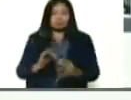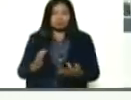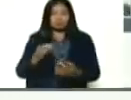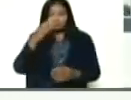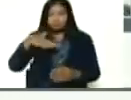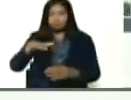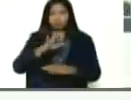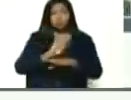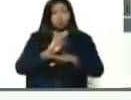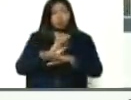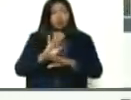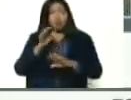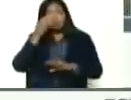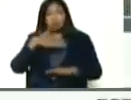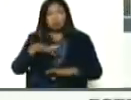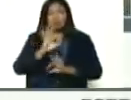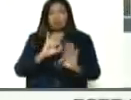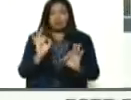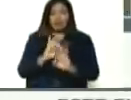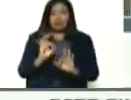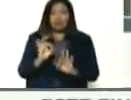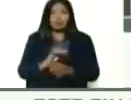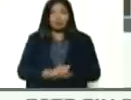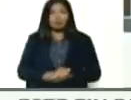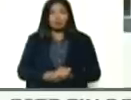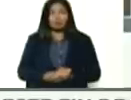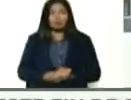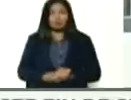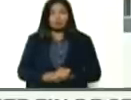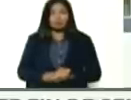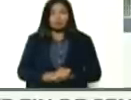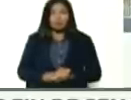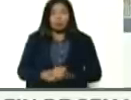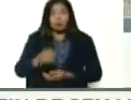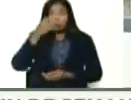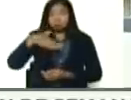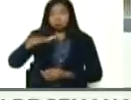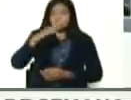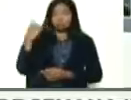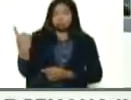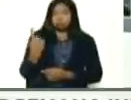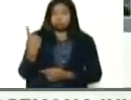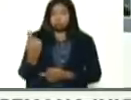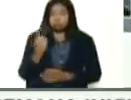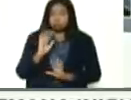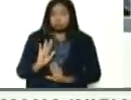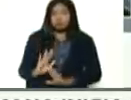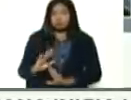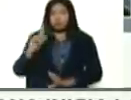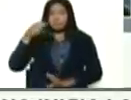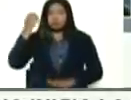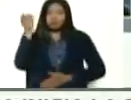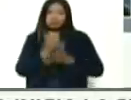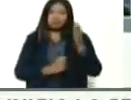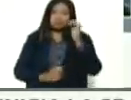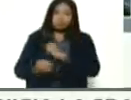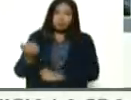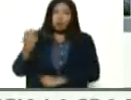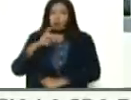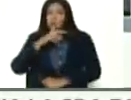el pueblo de protección para el pueblo pueblo huérfano al pueblo colombiano pueblo huérfano y ahora masacrado además